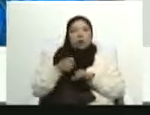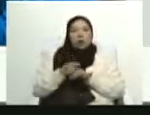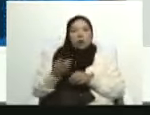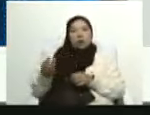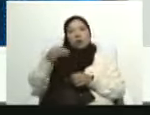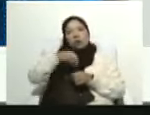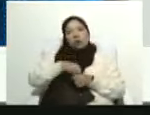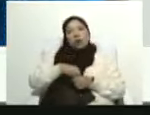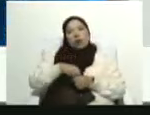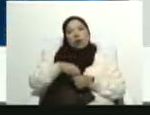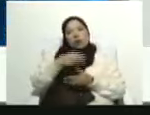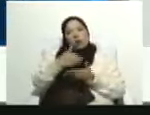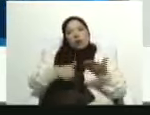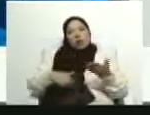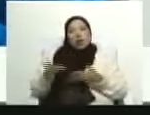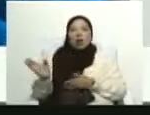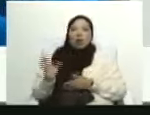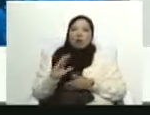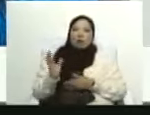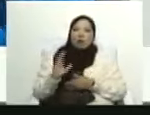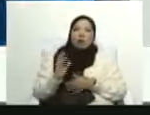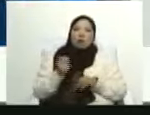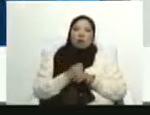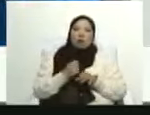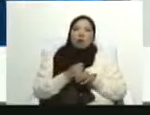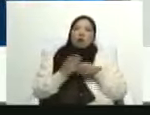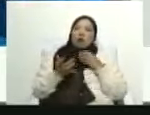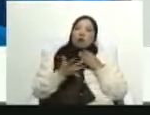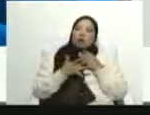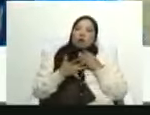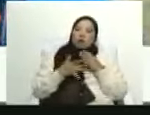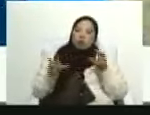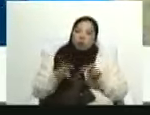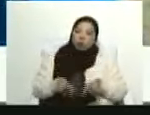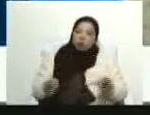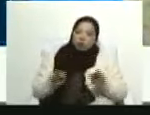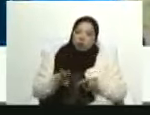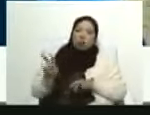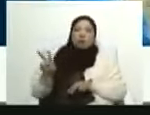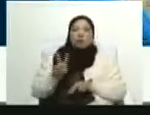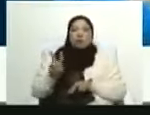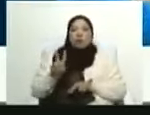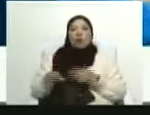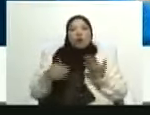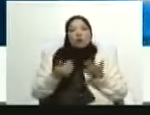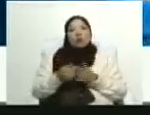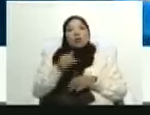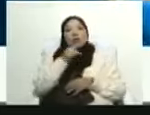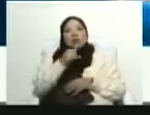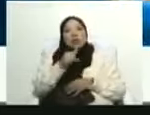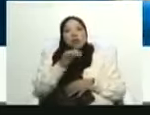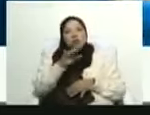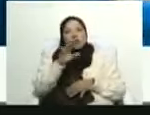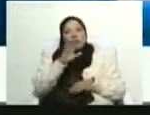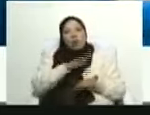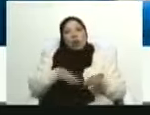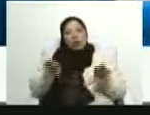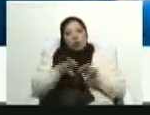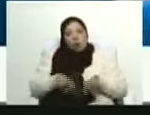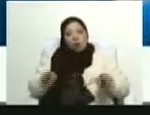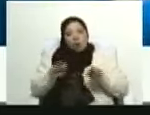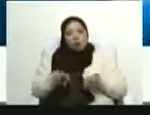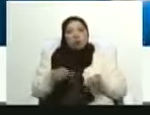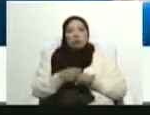incluso abrir una oficina en Caracas para colaborar técnicamente con la investigación. Es decir, Venezuela está de puertas abiertas para que se hagan las investigaciones que se